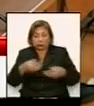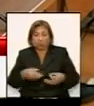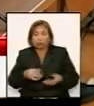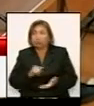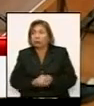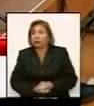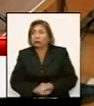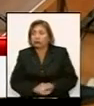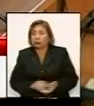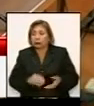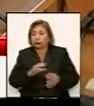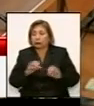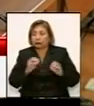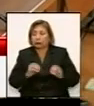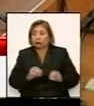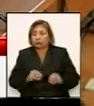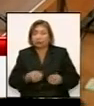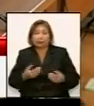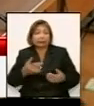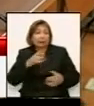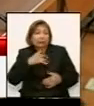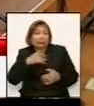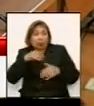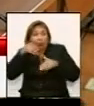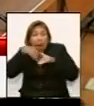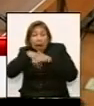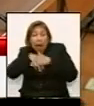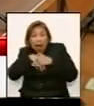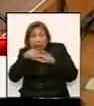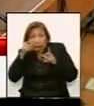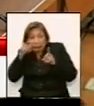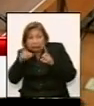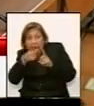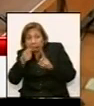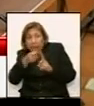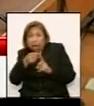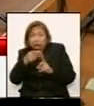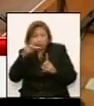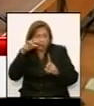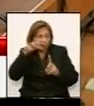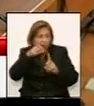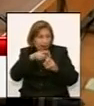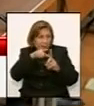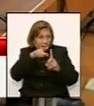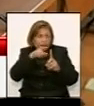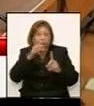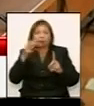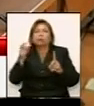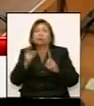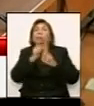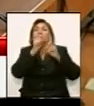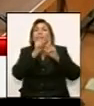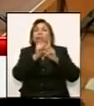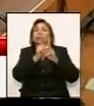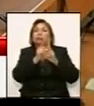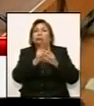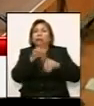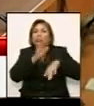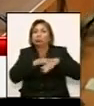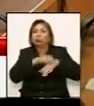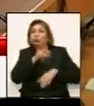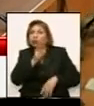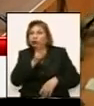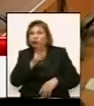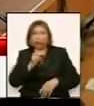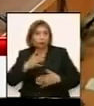hacer sentir a las víctimas vigiladas e intimidadas, que un agresor puede fácilmente encontrarlas y hacerles otro tipo de amenazas ya de